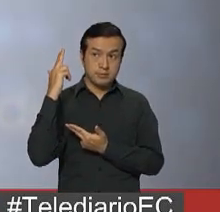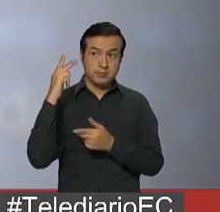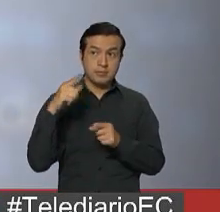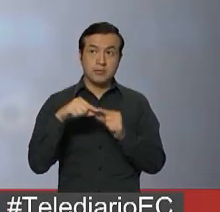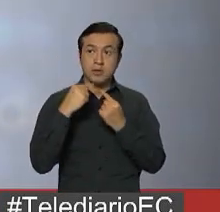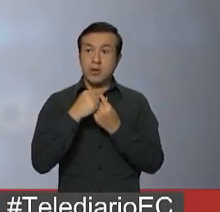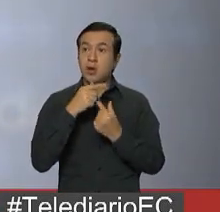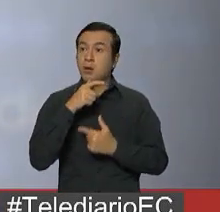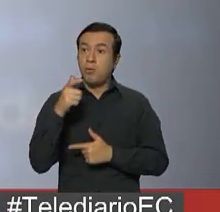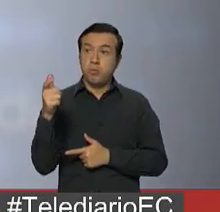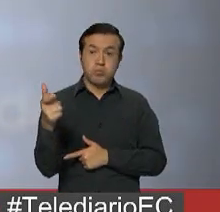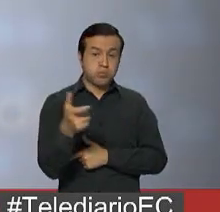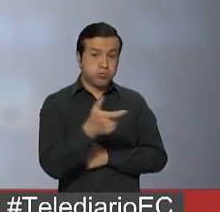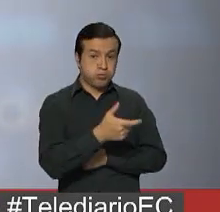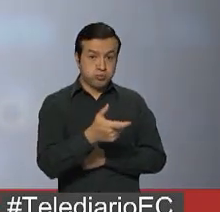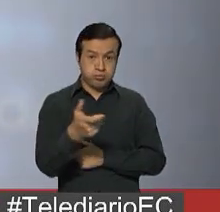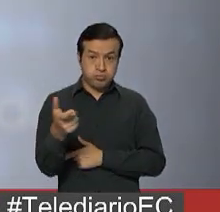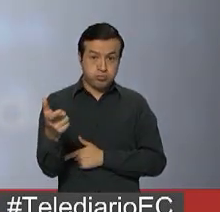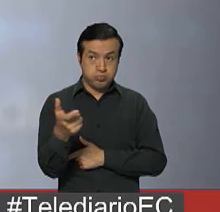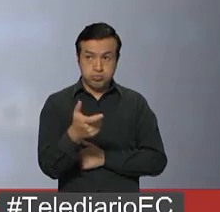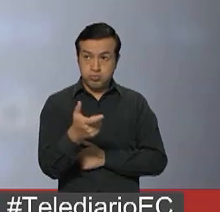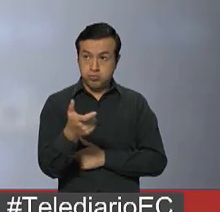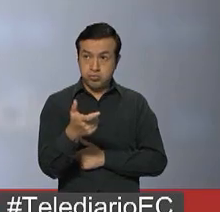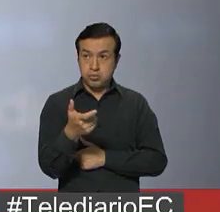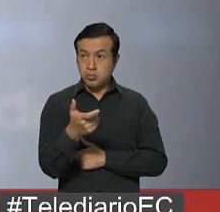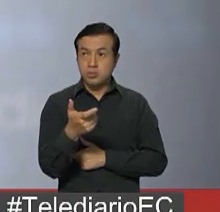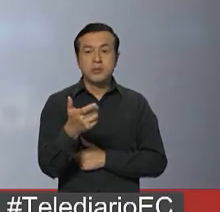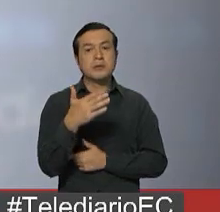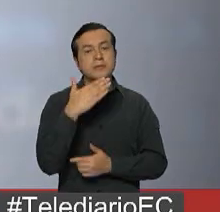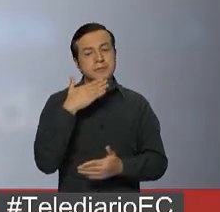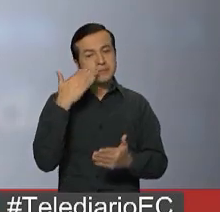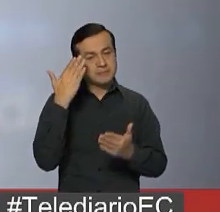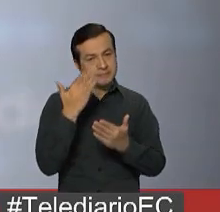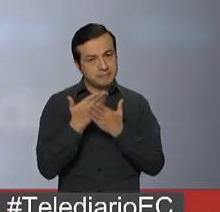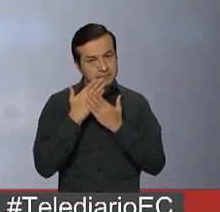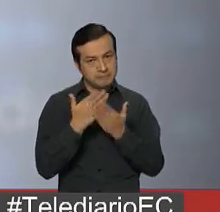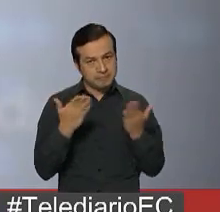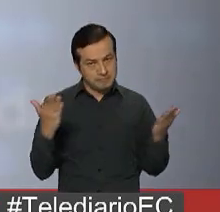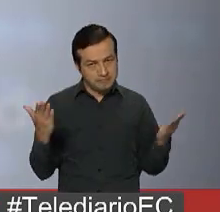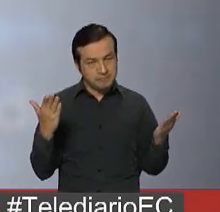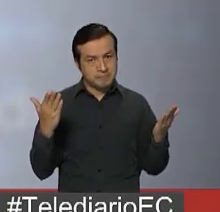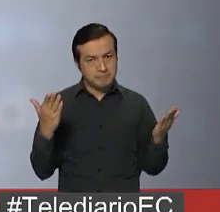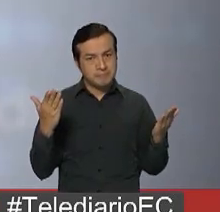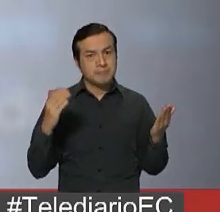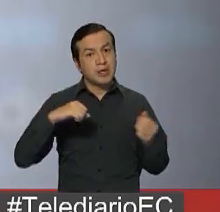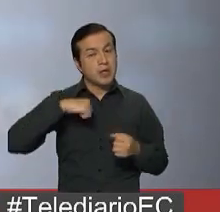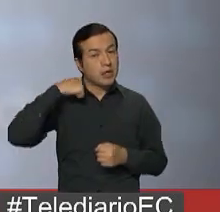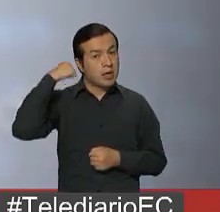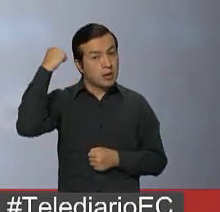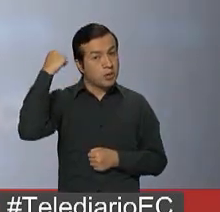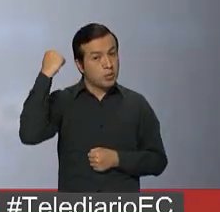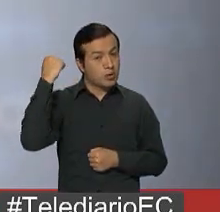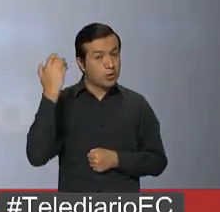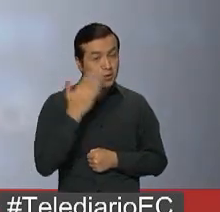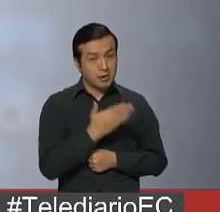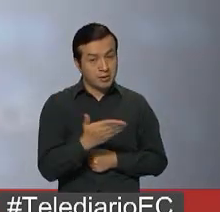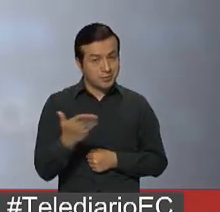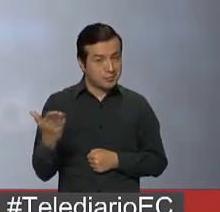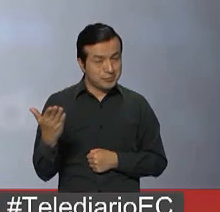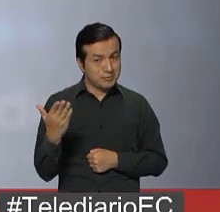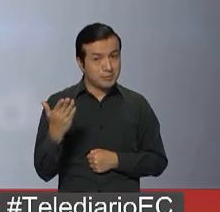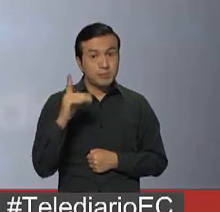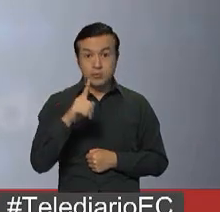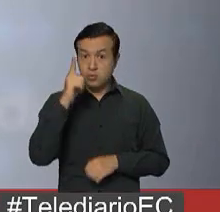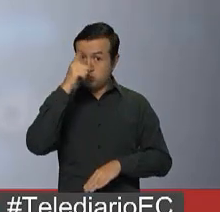y los bomberos mi agradecimiento a nuestros héroes sin capa o